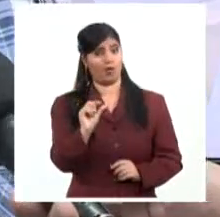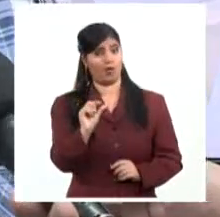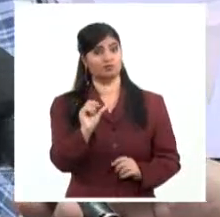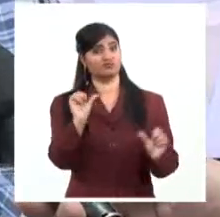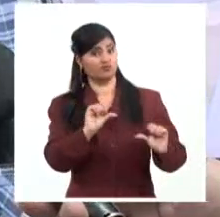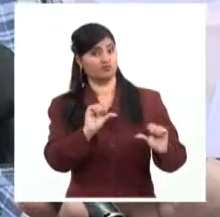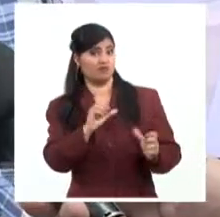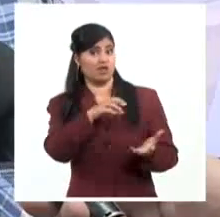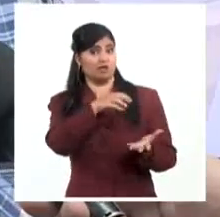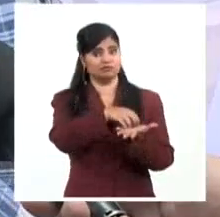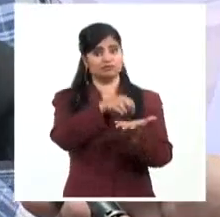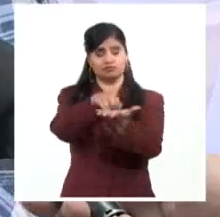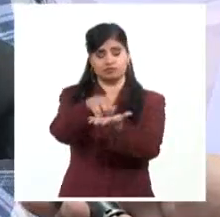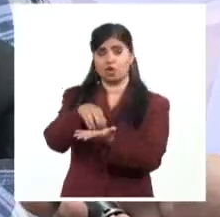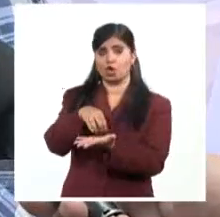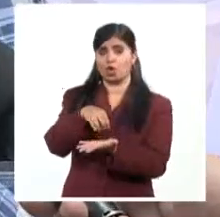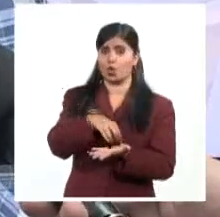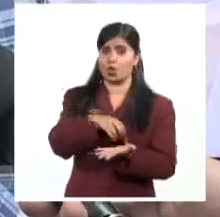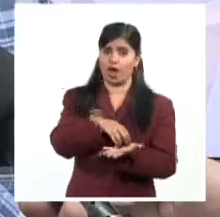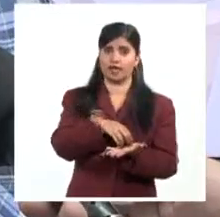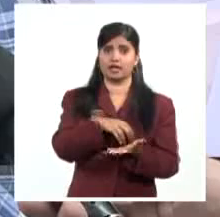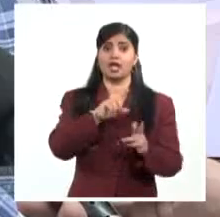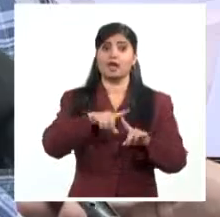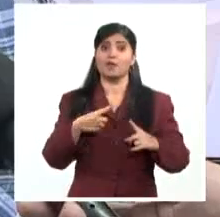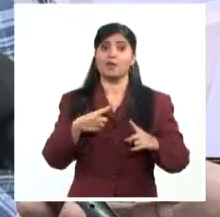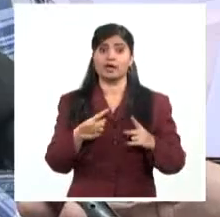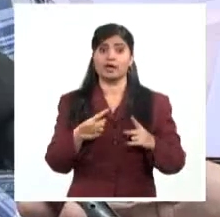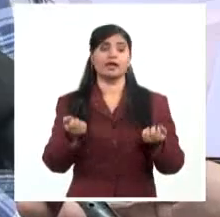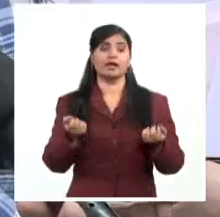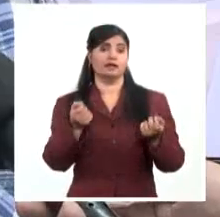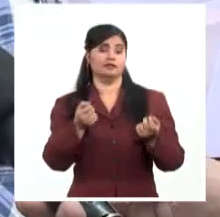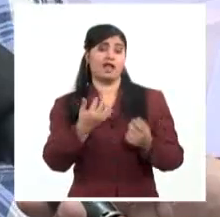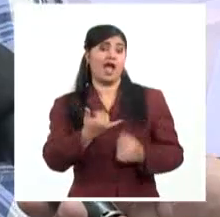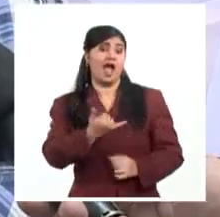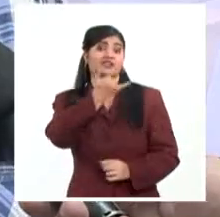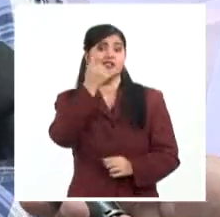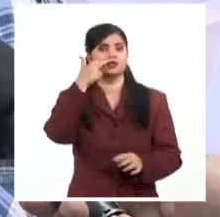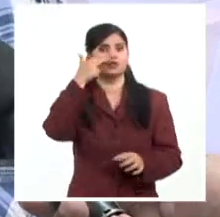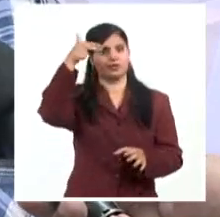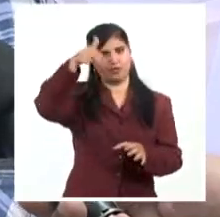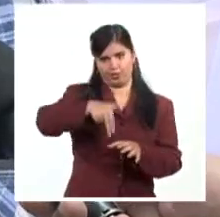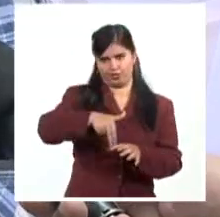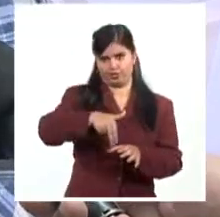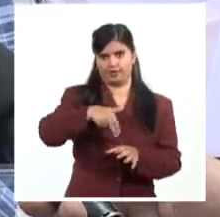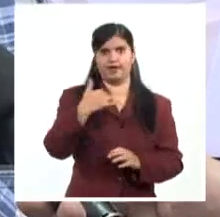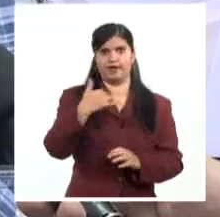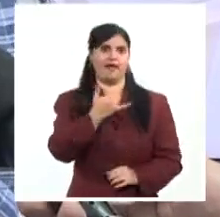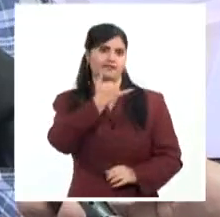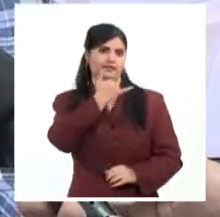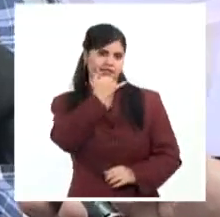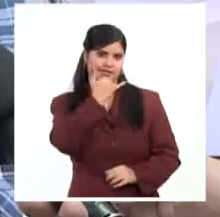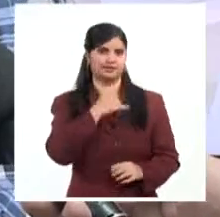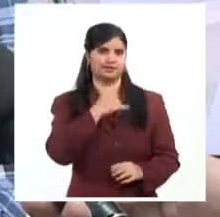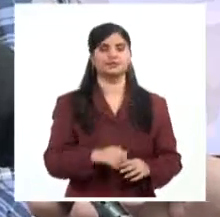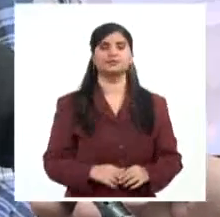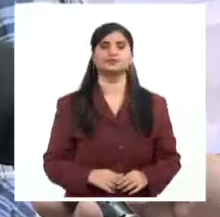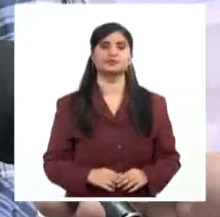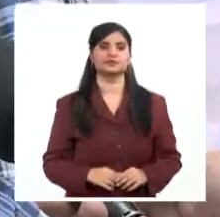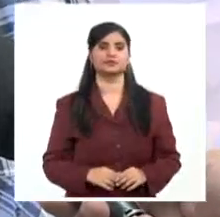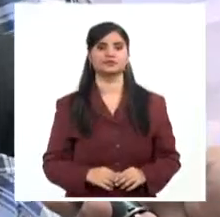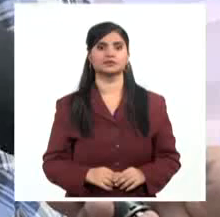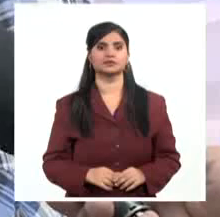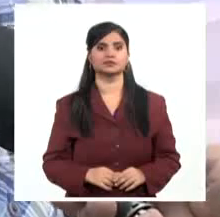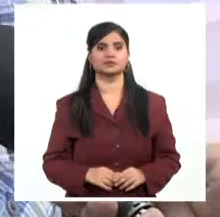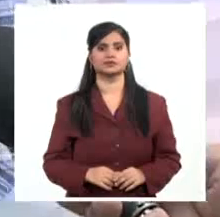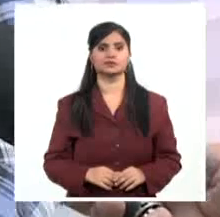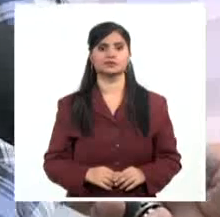en los emplazamientos de generación distribuida por el tema del combustible, que indiscutiblemente esto hace